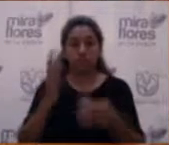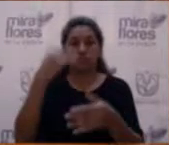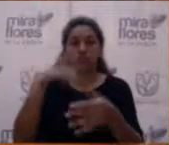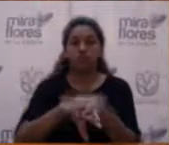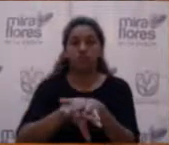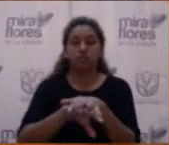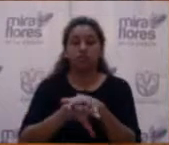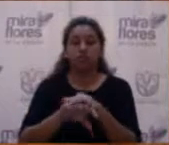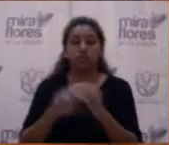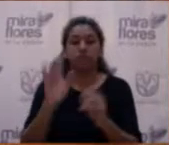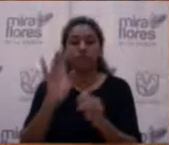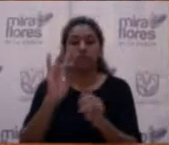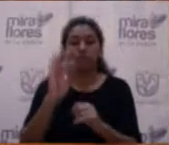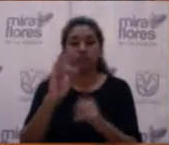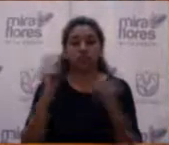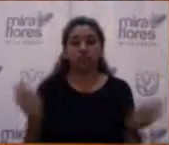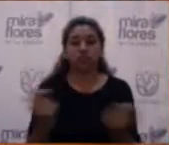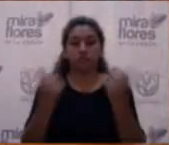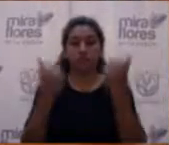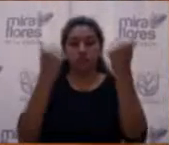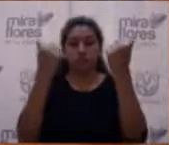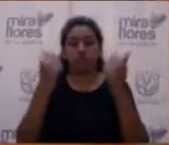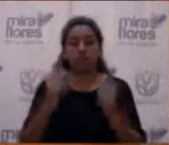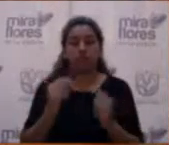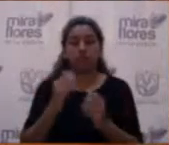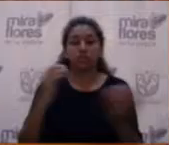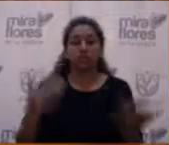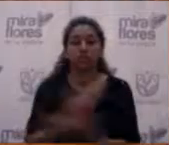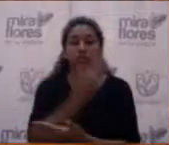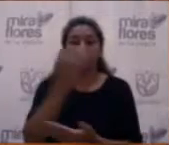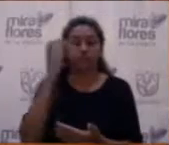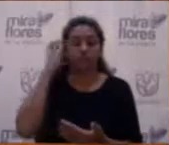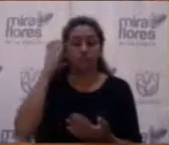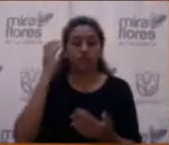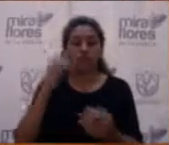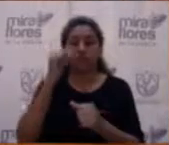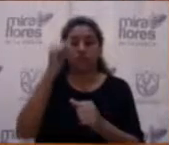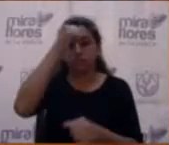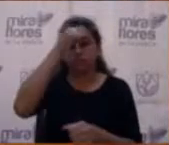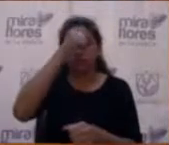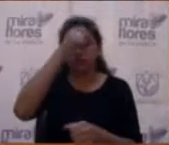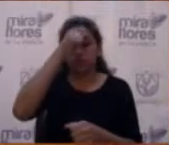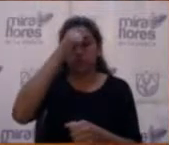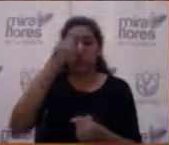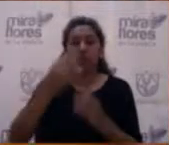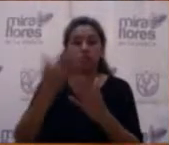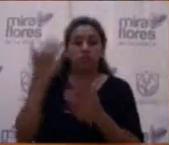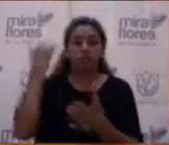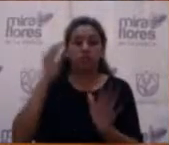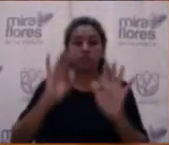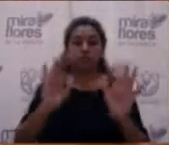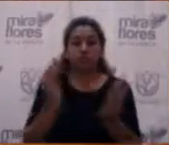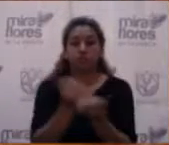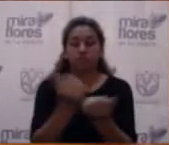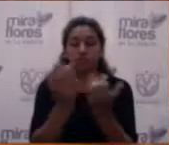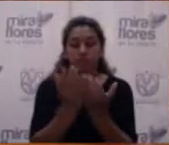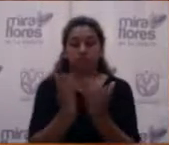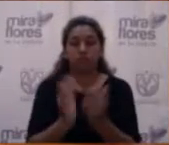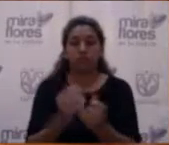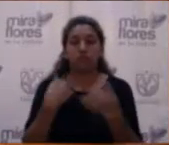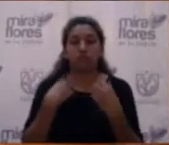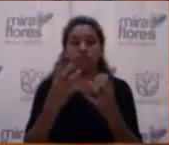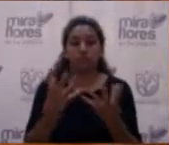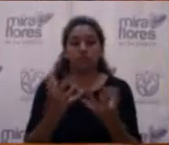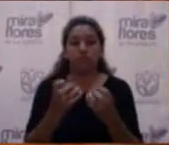el séptimo aniversario del programa Renuévate con Miraflores, realizado el pasado domingo 8 de abril del 2018. Resalto la